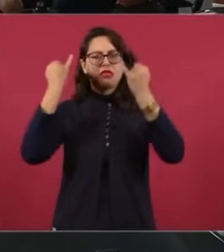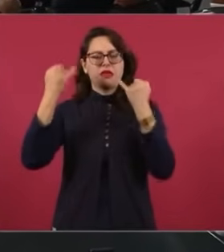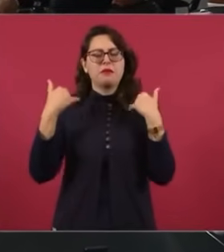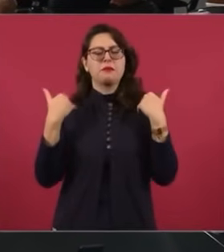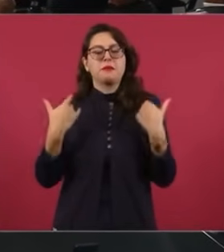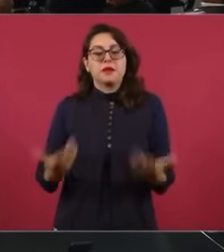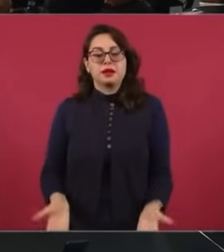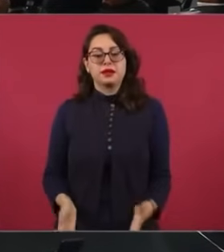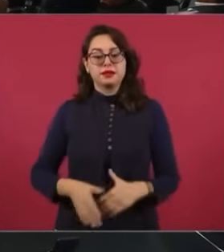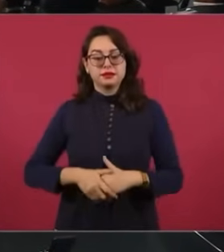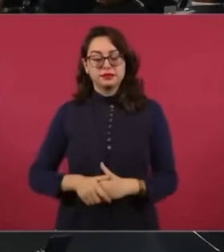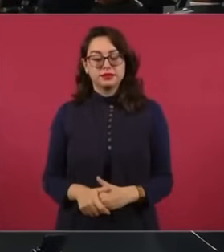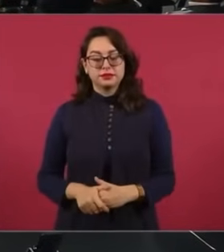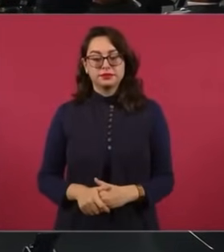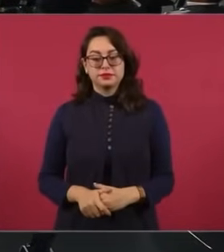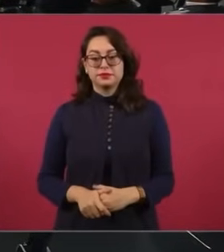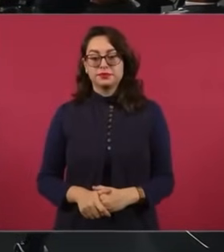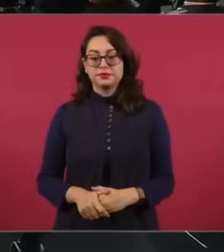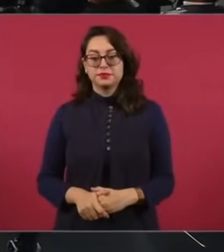¿Mande?